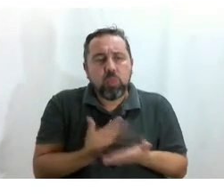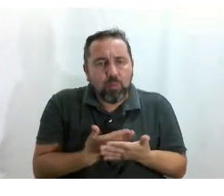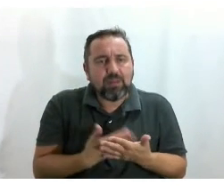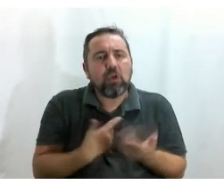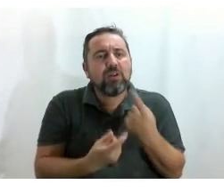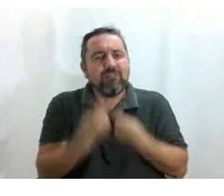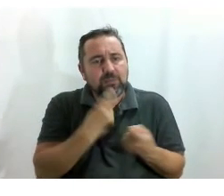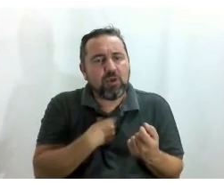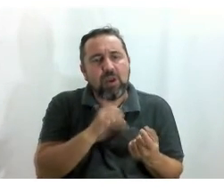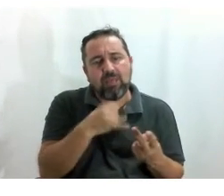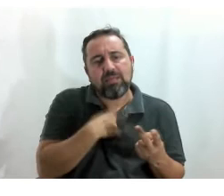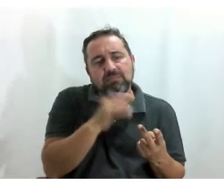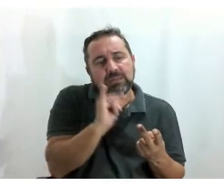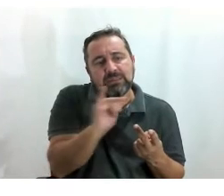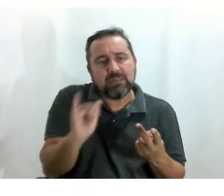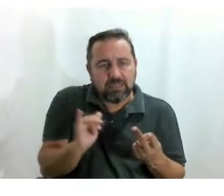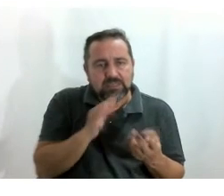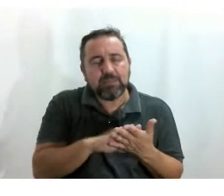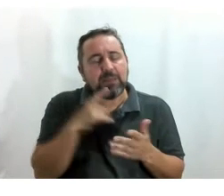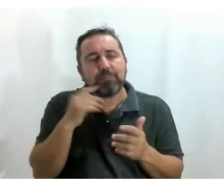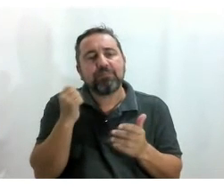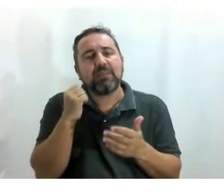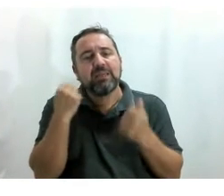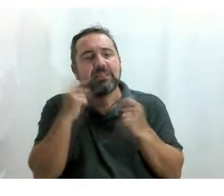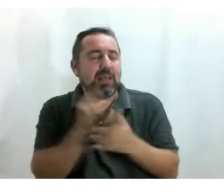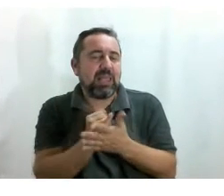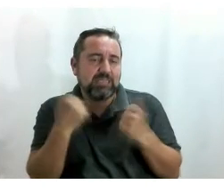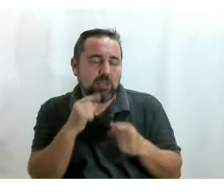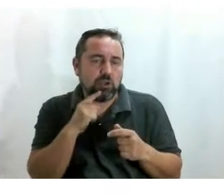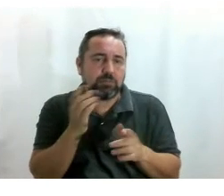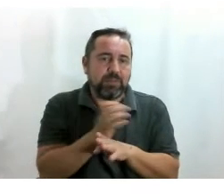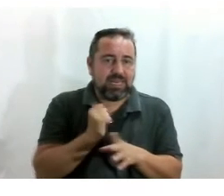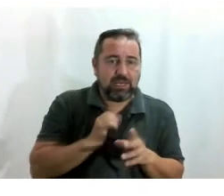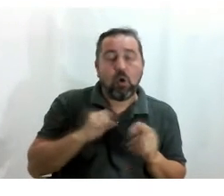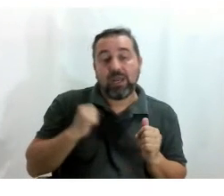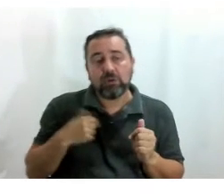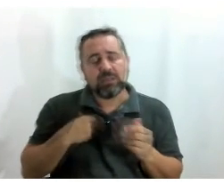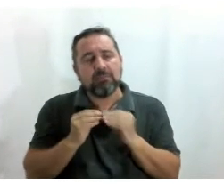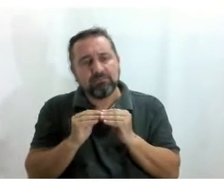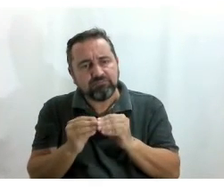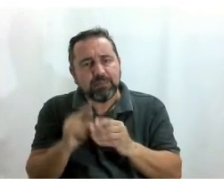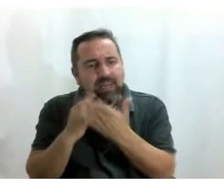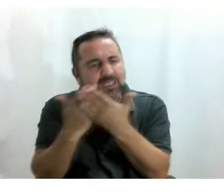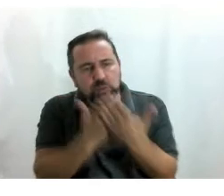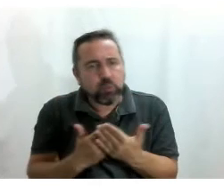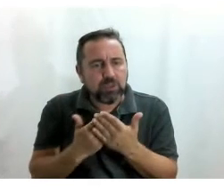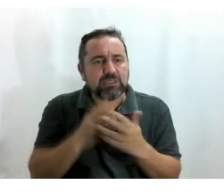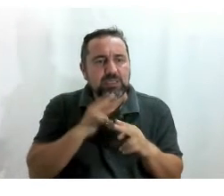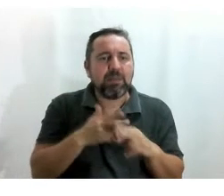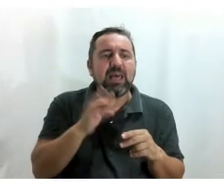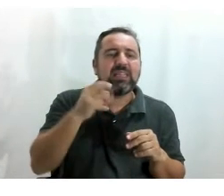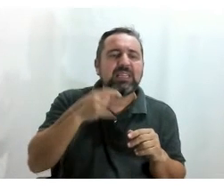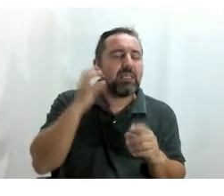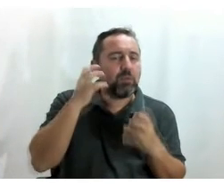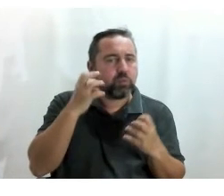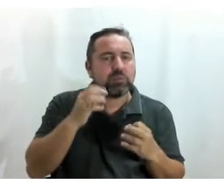sobre cuáles son los tanto ensayos preclínicos como ensayos clínicos que se están llevando a cabo para estudiar el tinnitus, sobre todo el tinnitus,